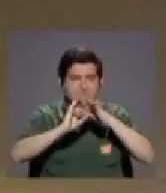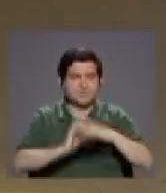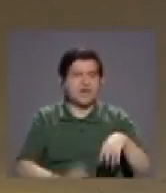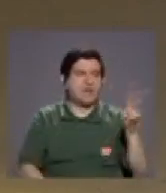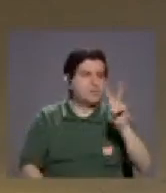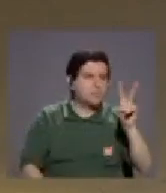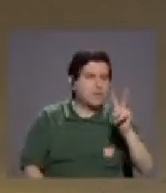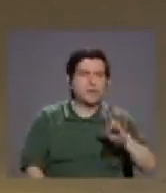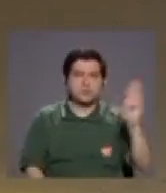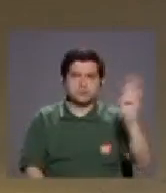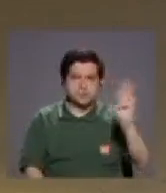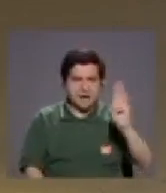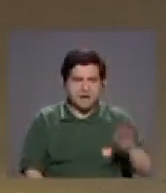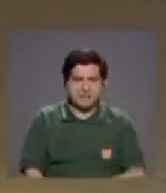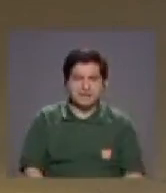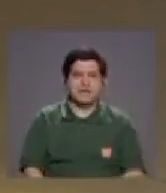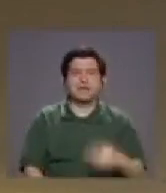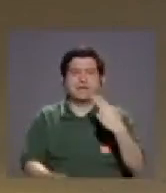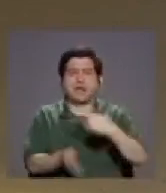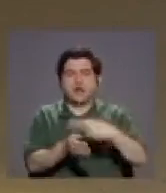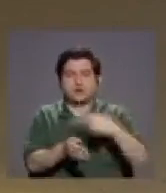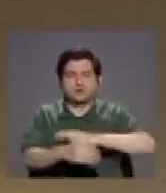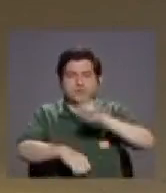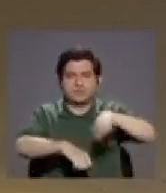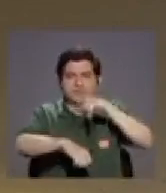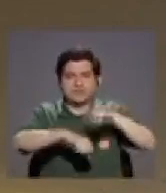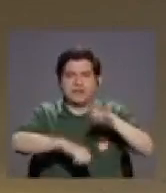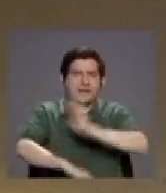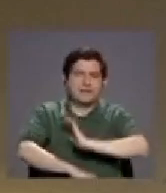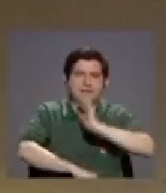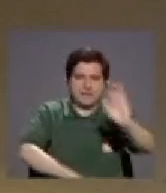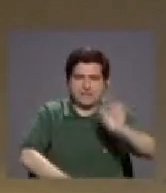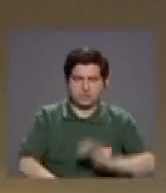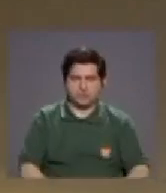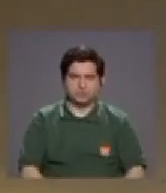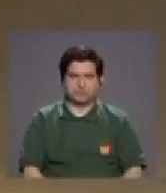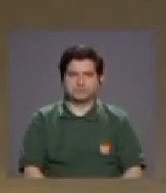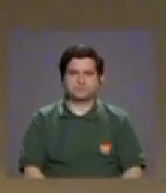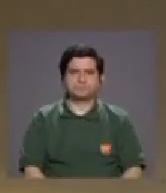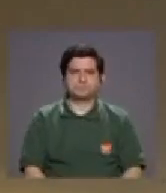virus y bacterias y lo demás en el Hospital Nacional de Niños, pero